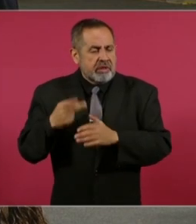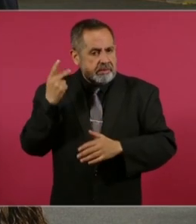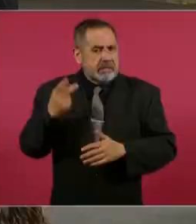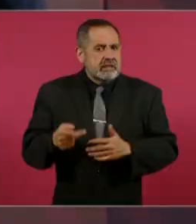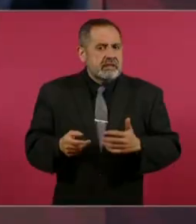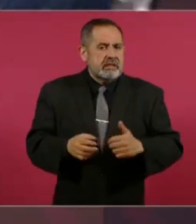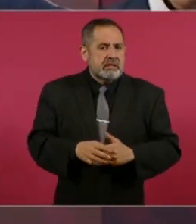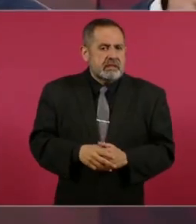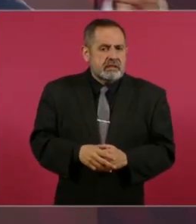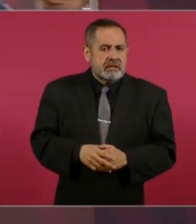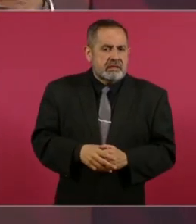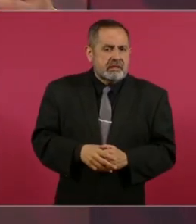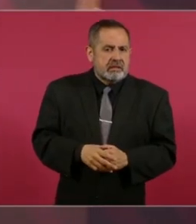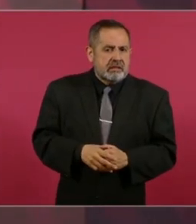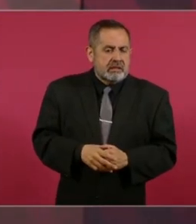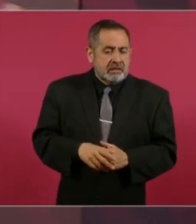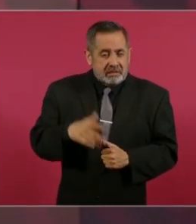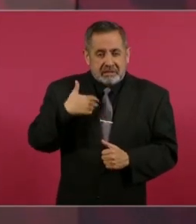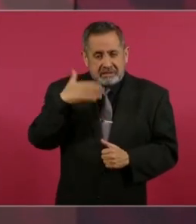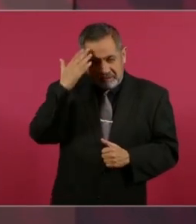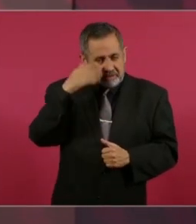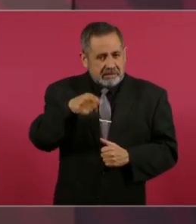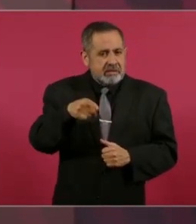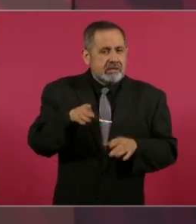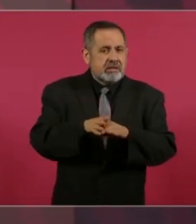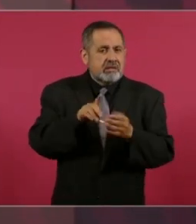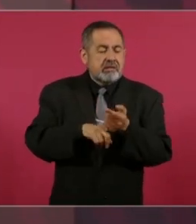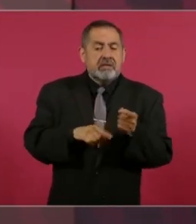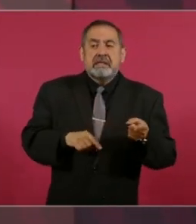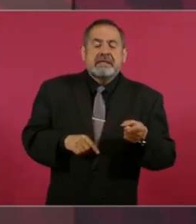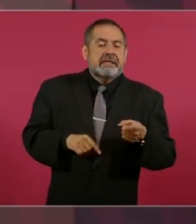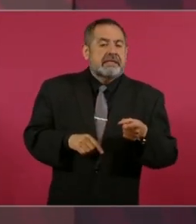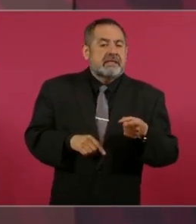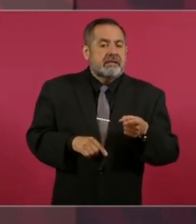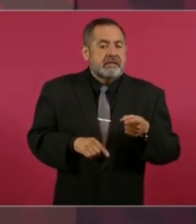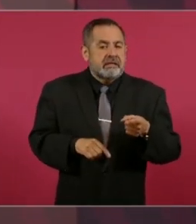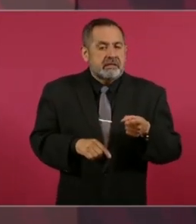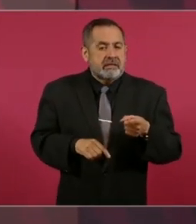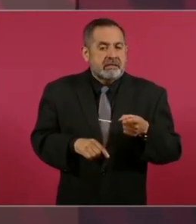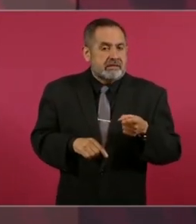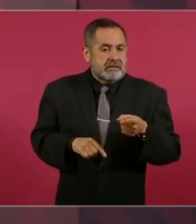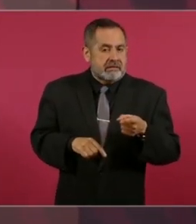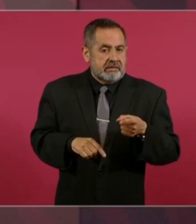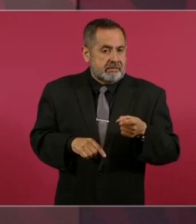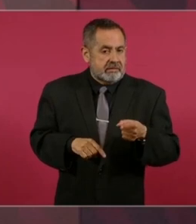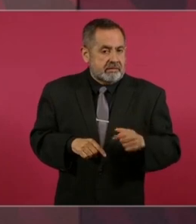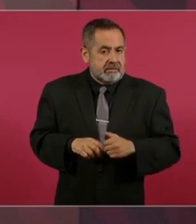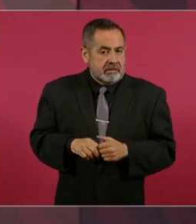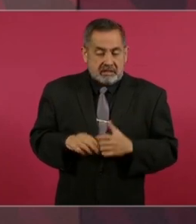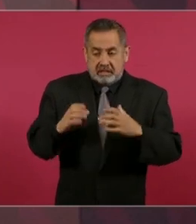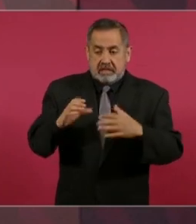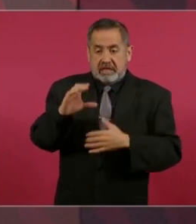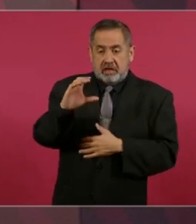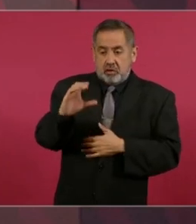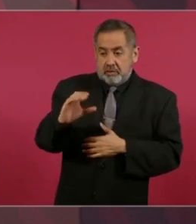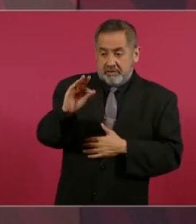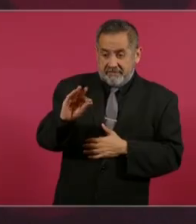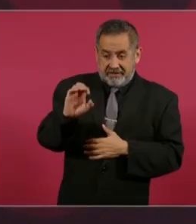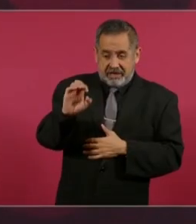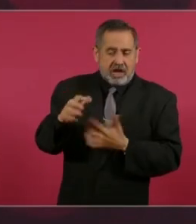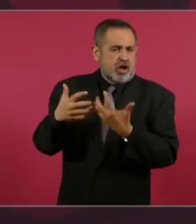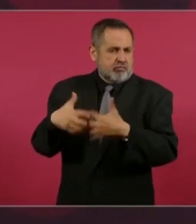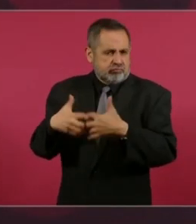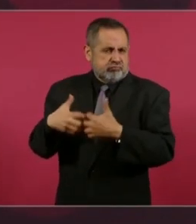Sí. ¿Saben cuánto estaba ya generando la Comisión Federal de